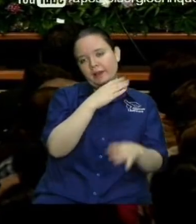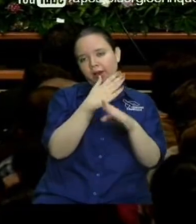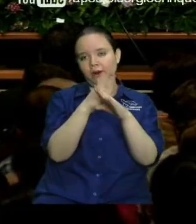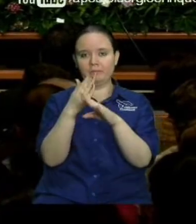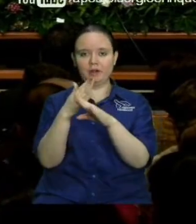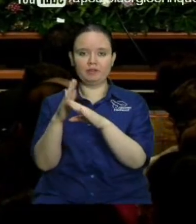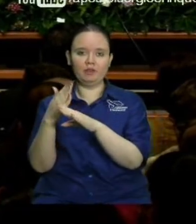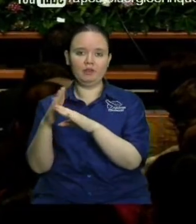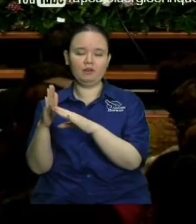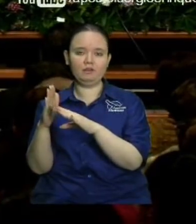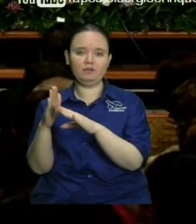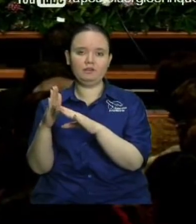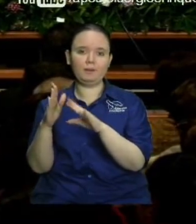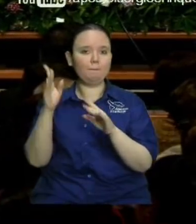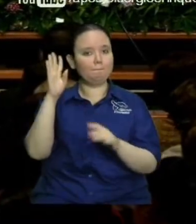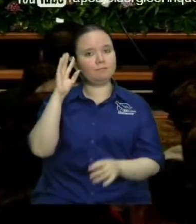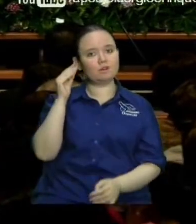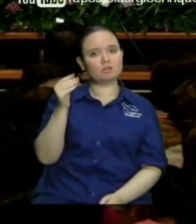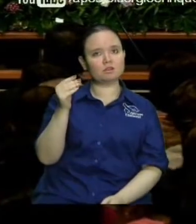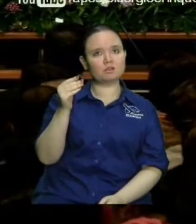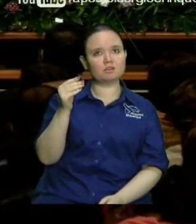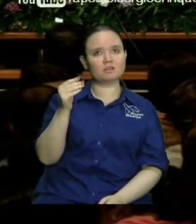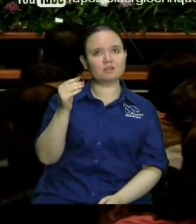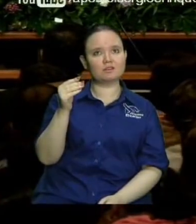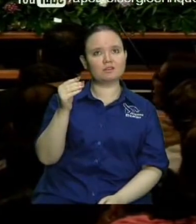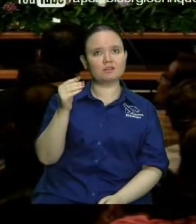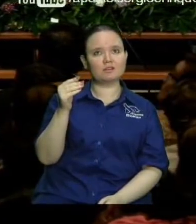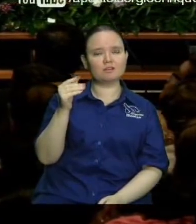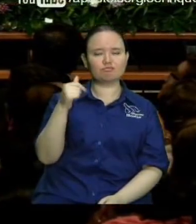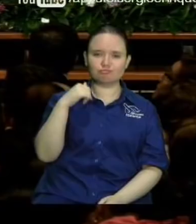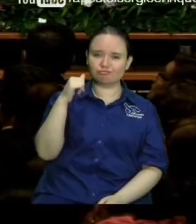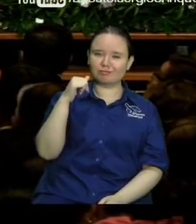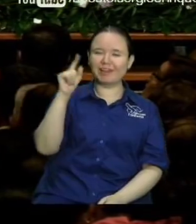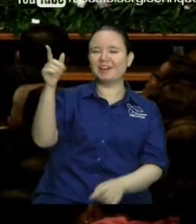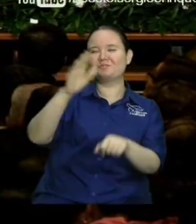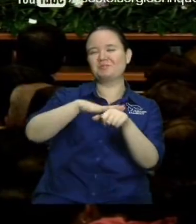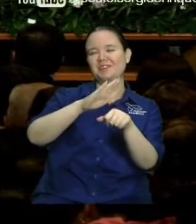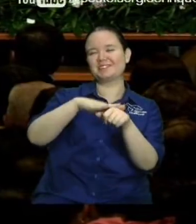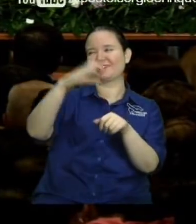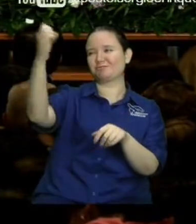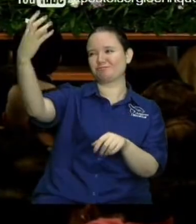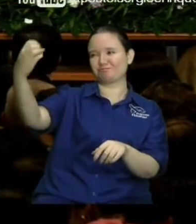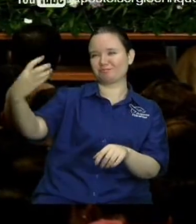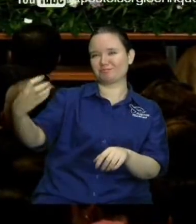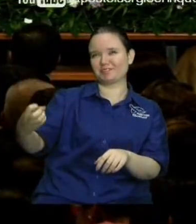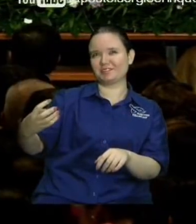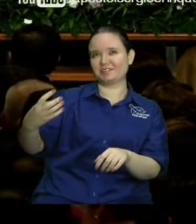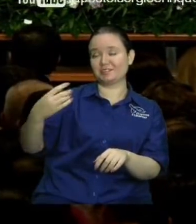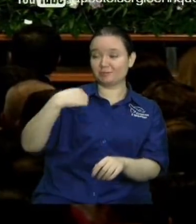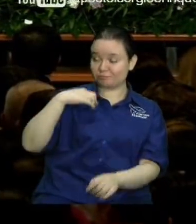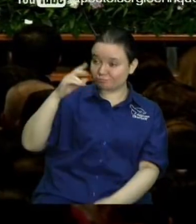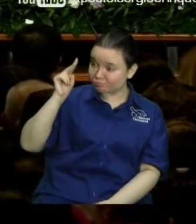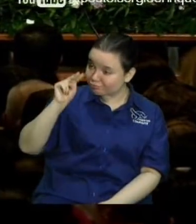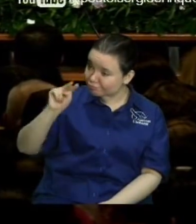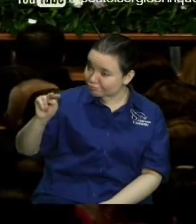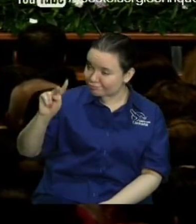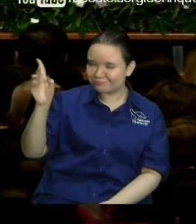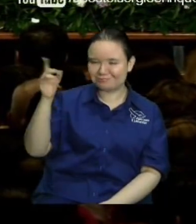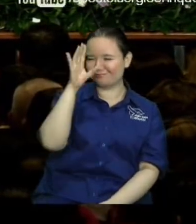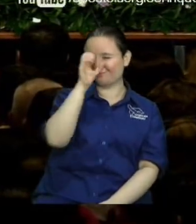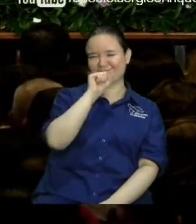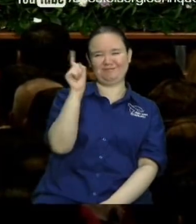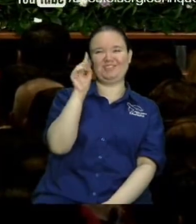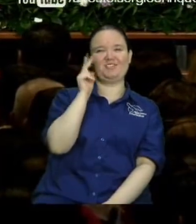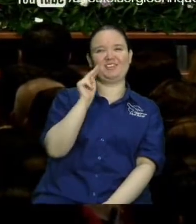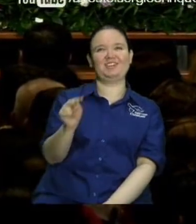porque Sergito me dijo que por allá estaba el reloj, pero yo logré una masa verde ahí con unas cosas.